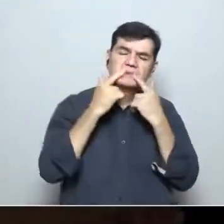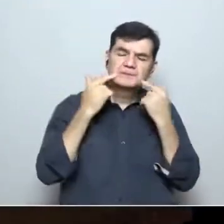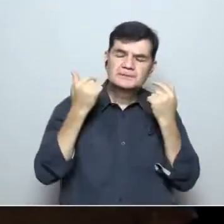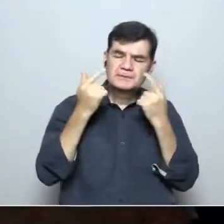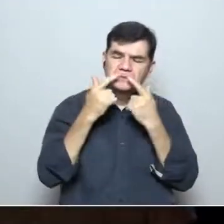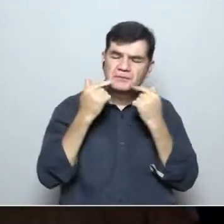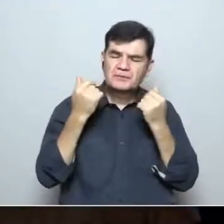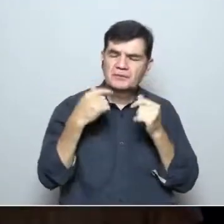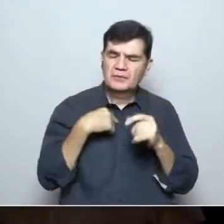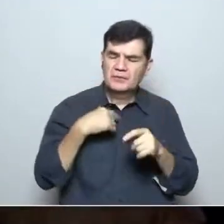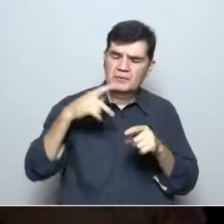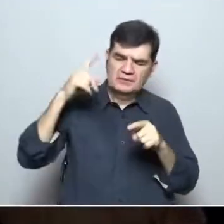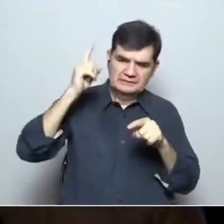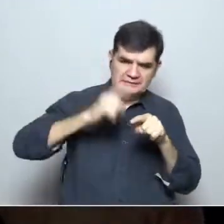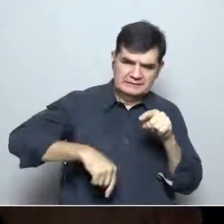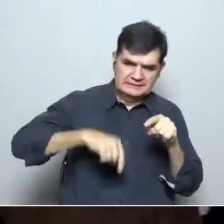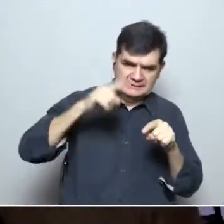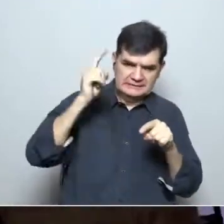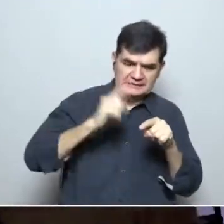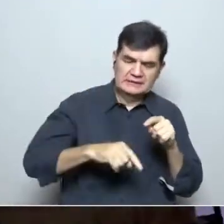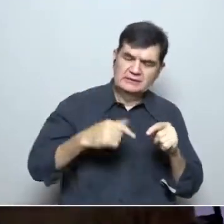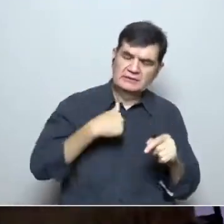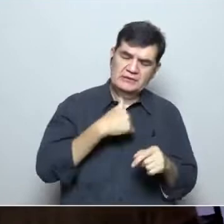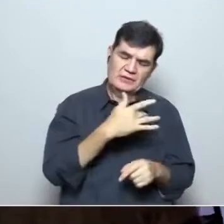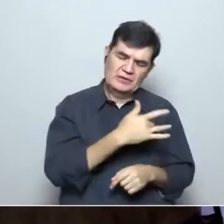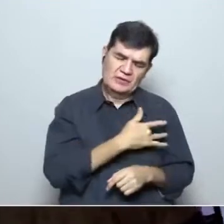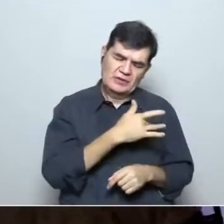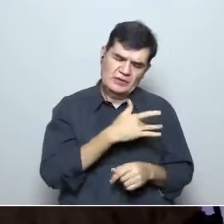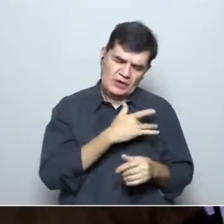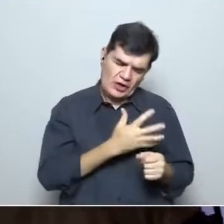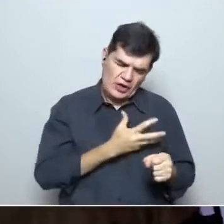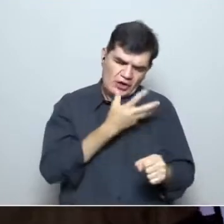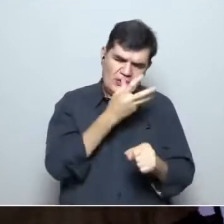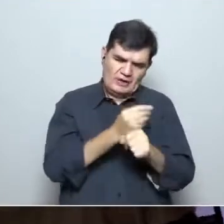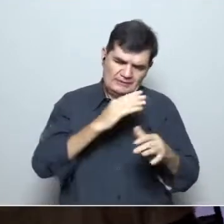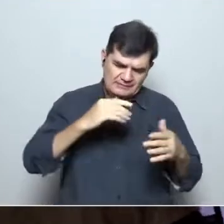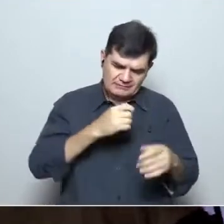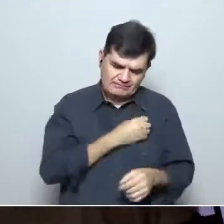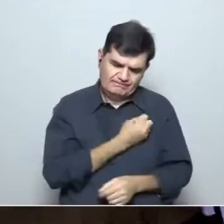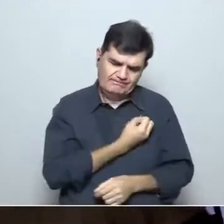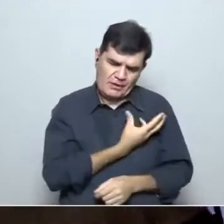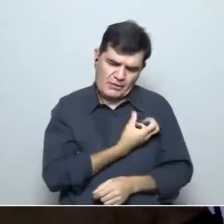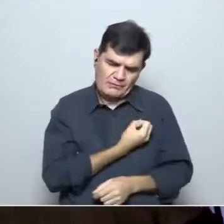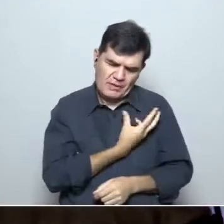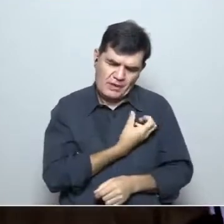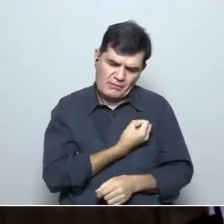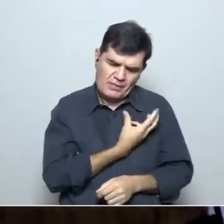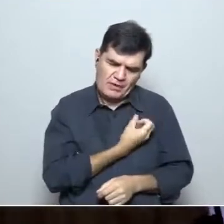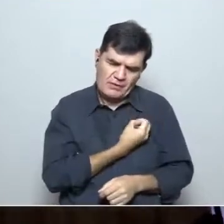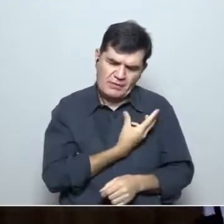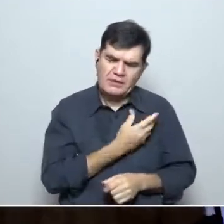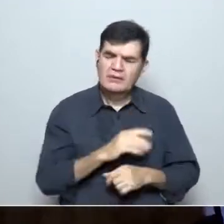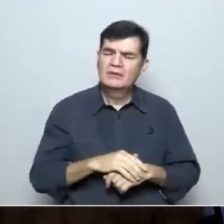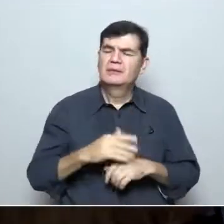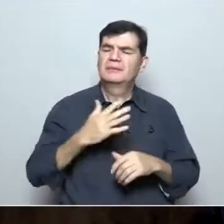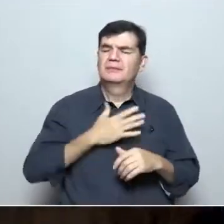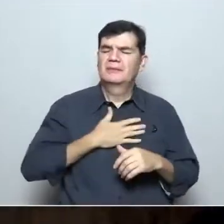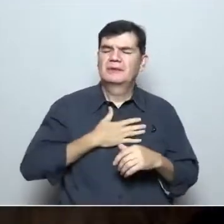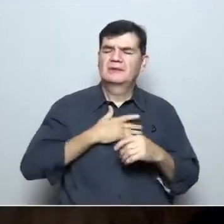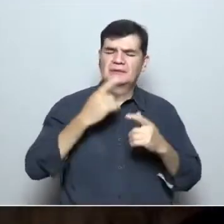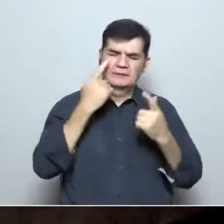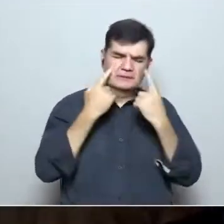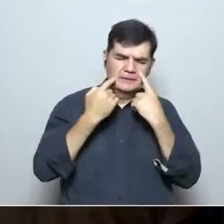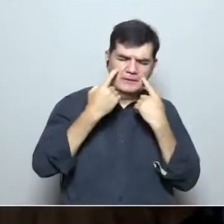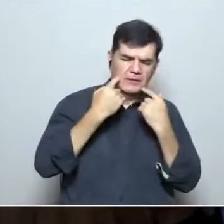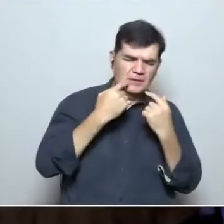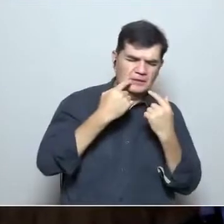gracia irrumpió, mi corazón ha vuelto a latir. Mi